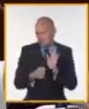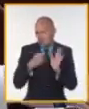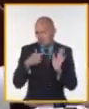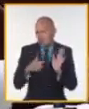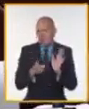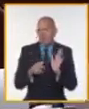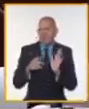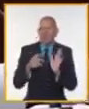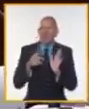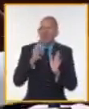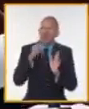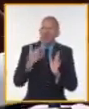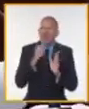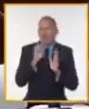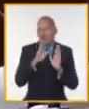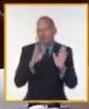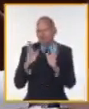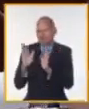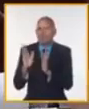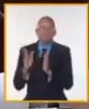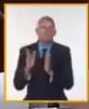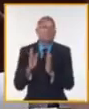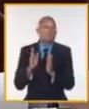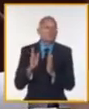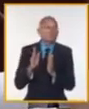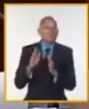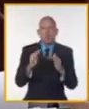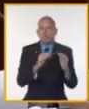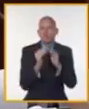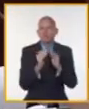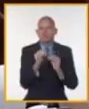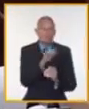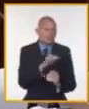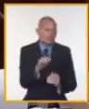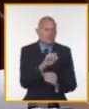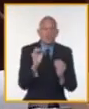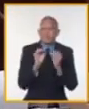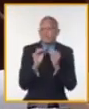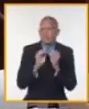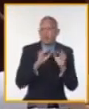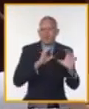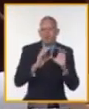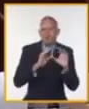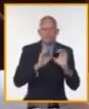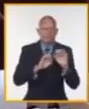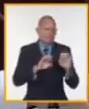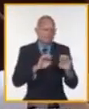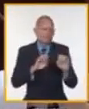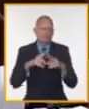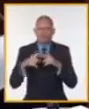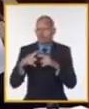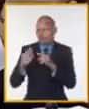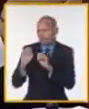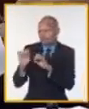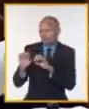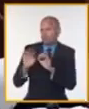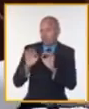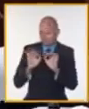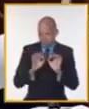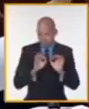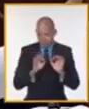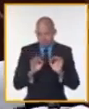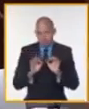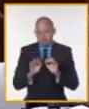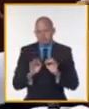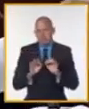tenemos que superarla? Porque hoy, por ejemplo, ante cualquier hecho que se nos puede dar en la sociedad, muchas veces nosotros como medios de